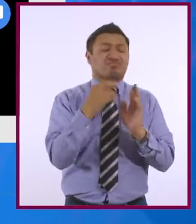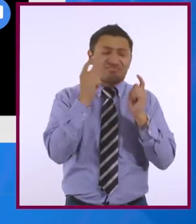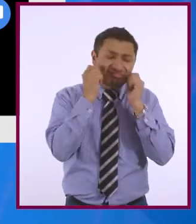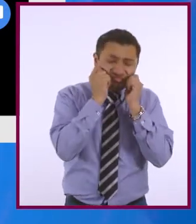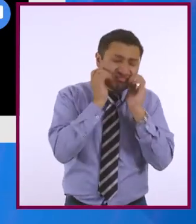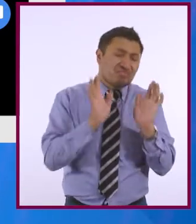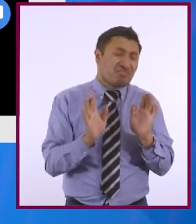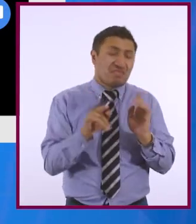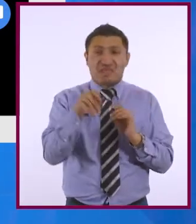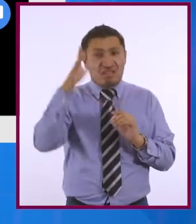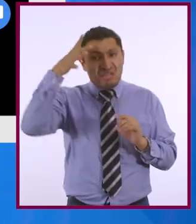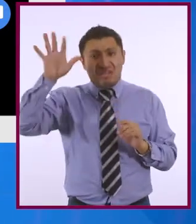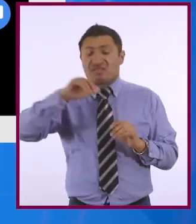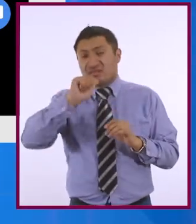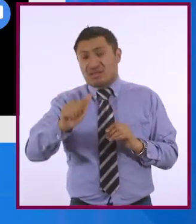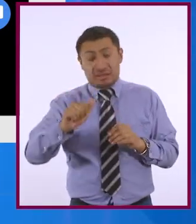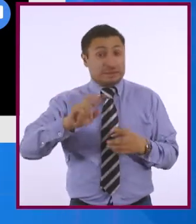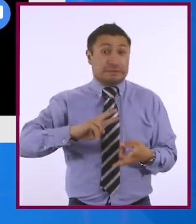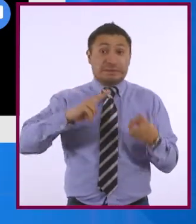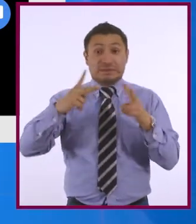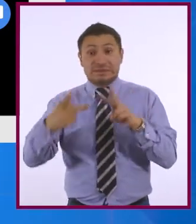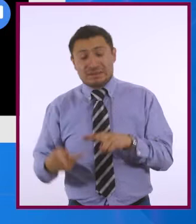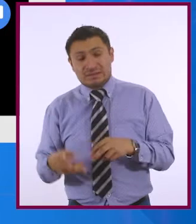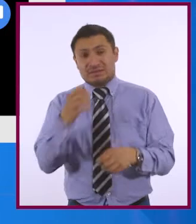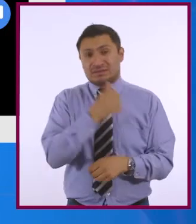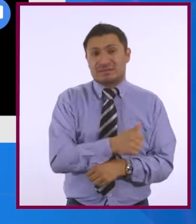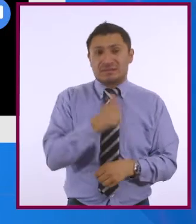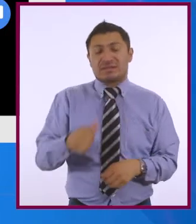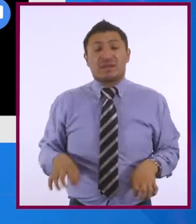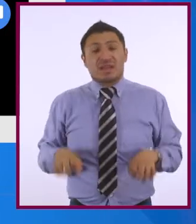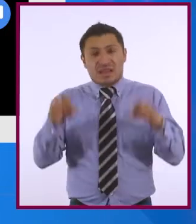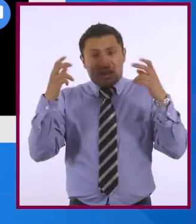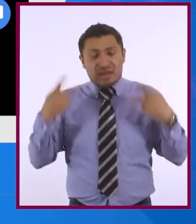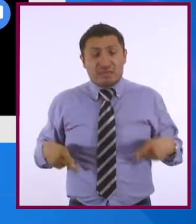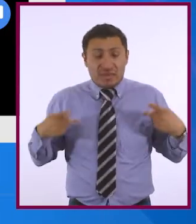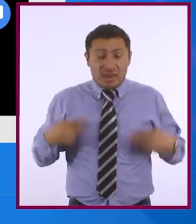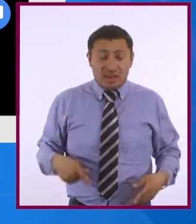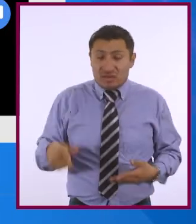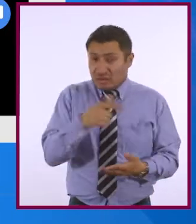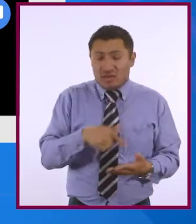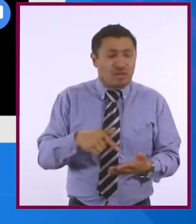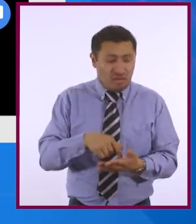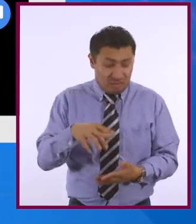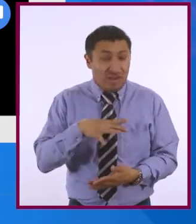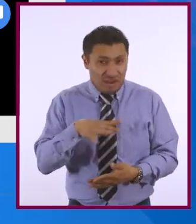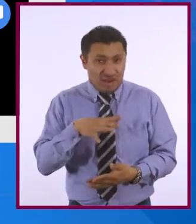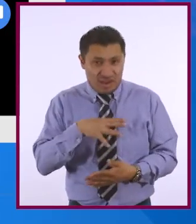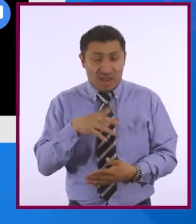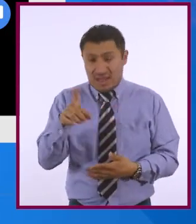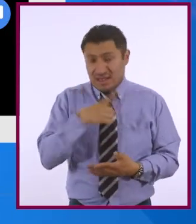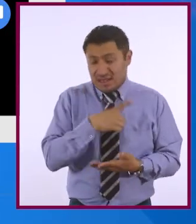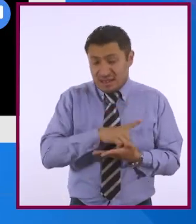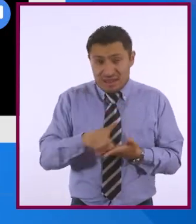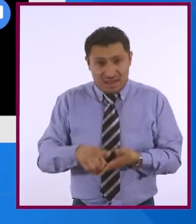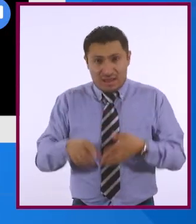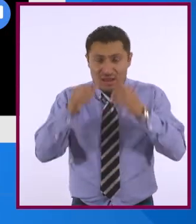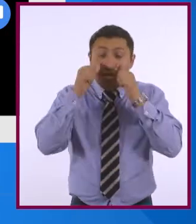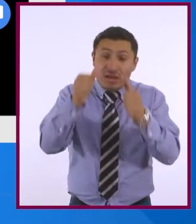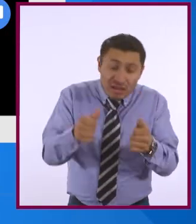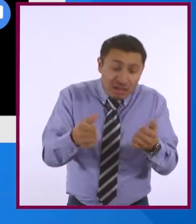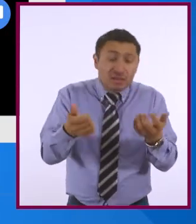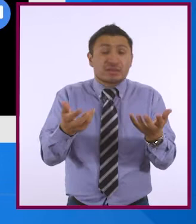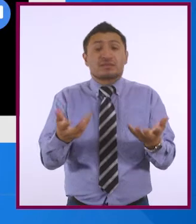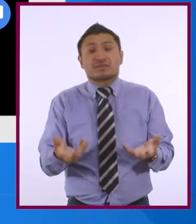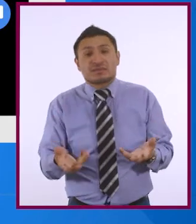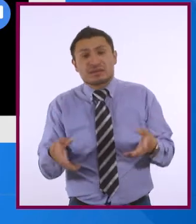adulto. Y todo lo contrario, cada edad, cada persona tiene un espacio, ¿no? Y tiene un derecho a ser escuchado